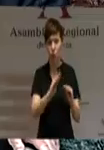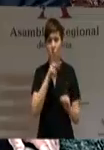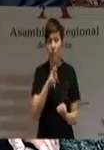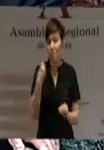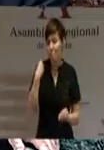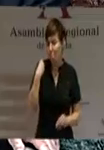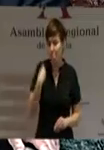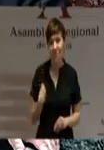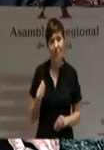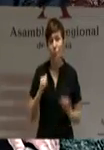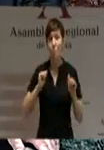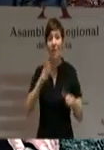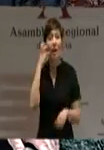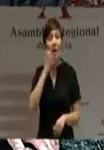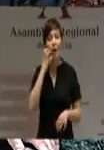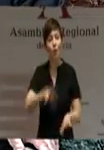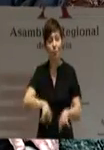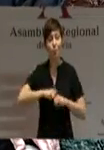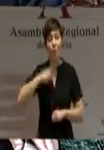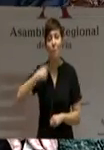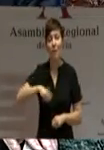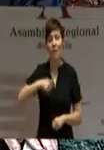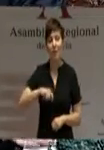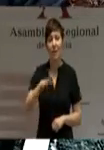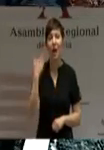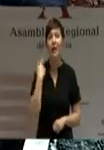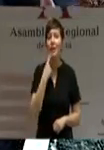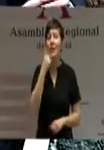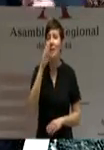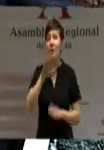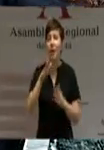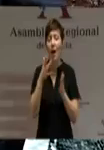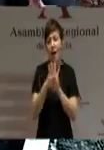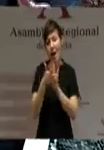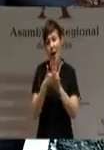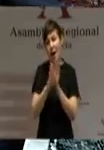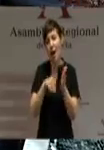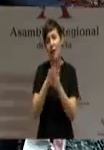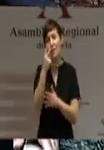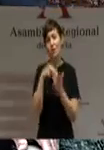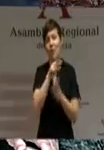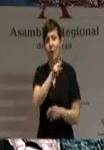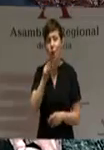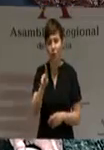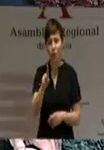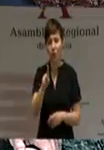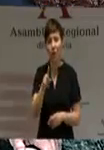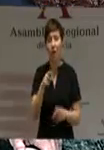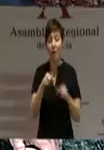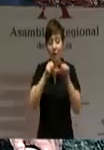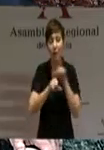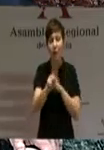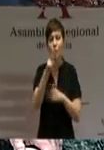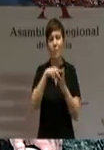accedió al poder. Usted se paró ayer en el año 2011. 2012, 2013, 2014, esos años no